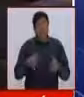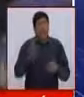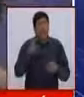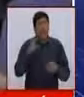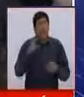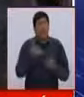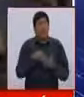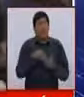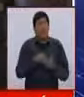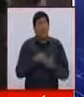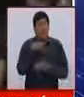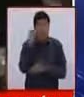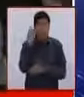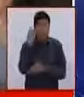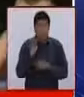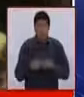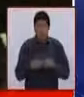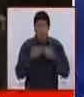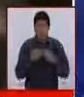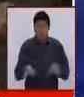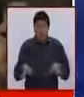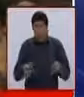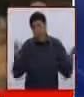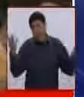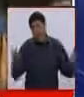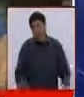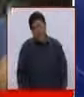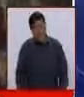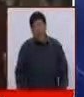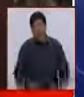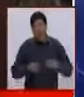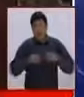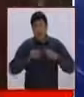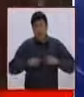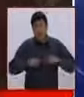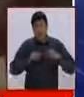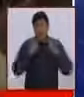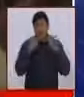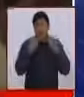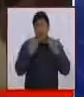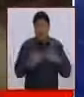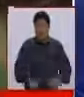5 millones de bolivianos en pérdidas en fin seguiremos con investigación gracias cristiana